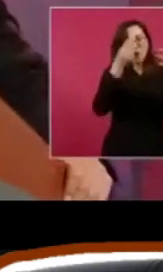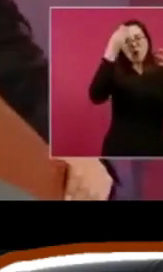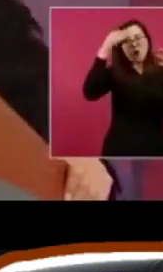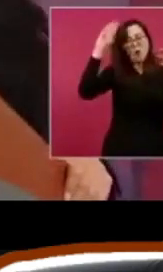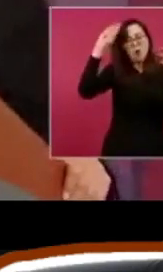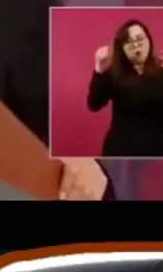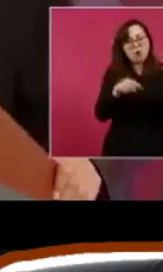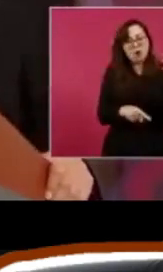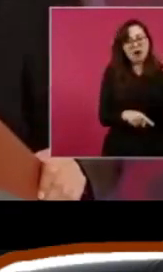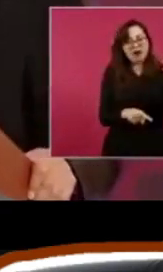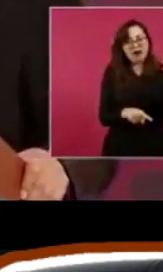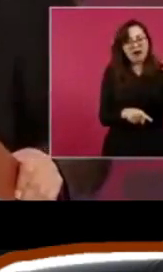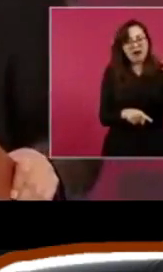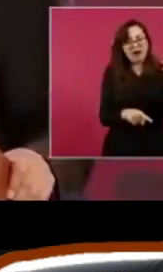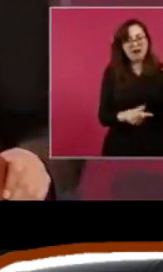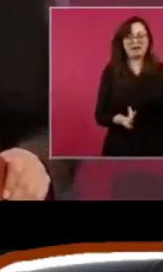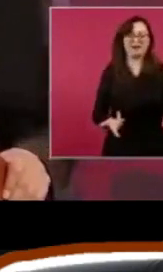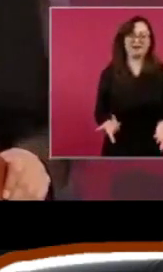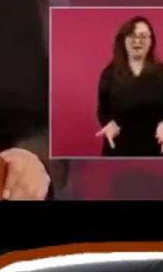no pueden